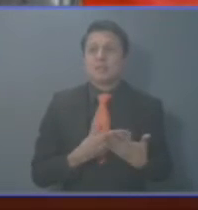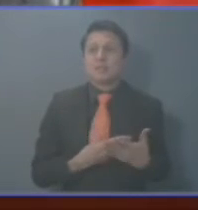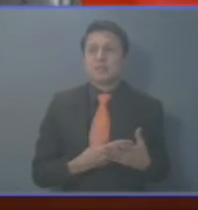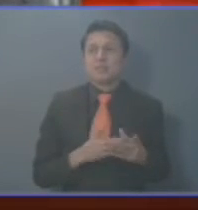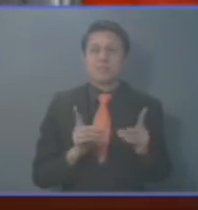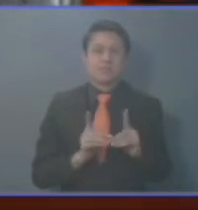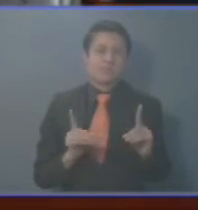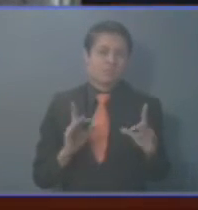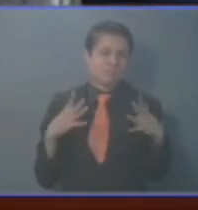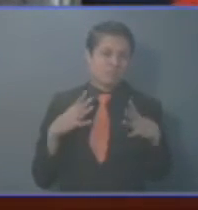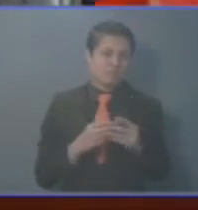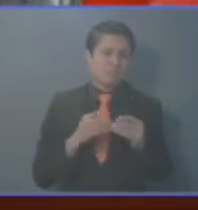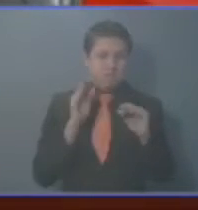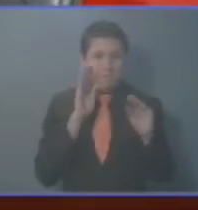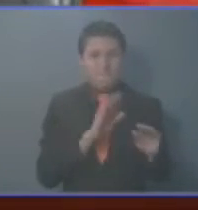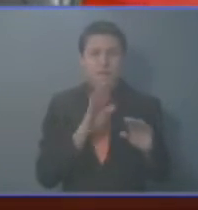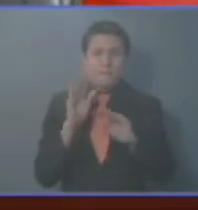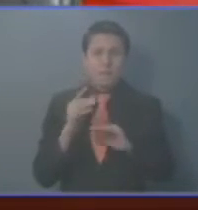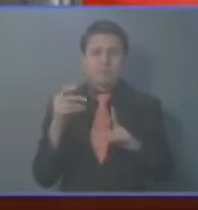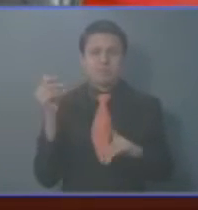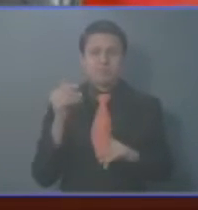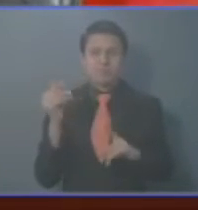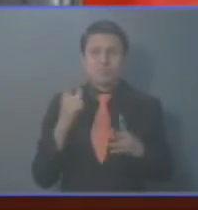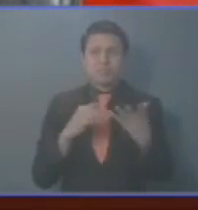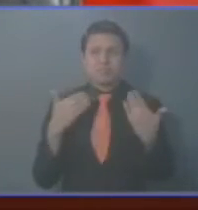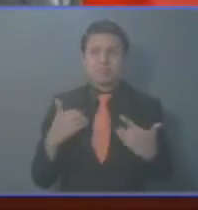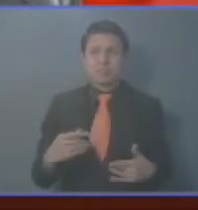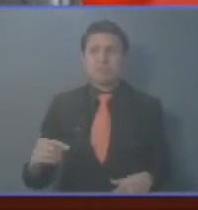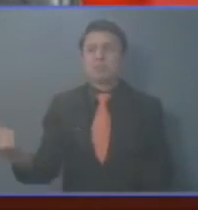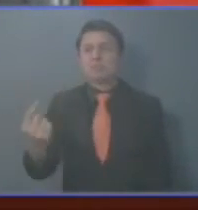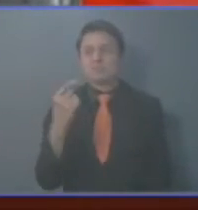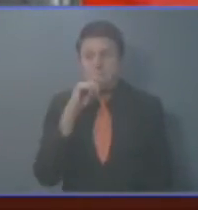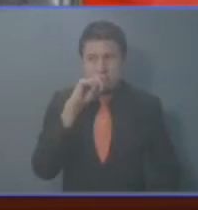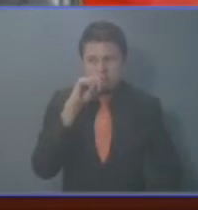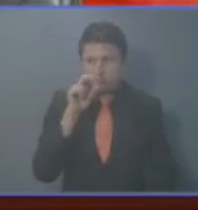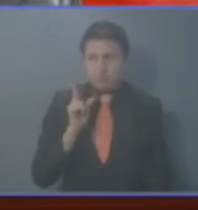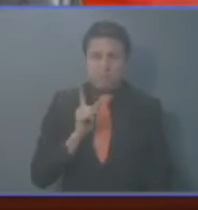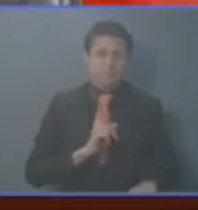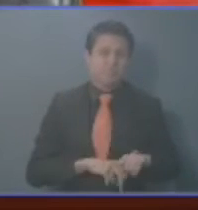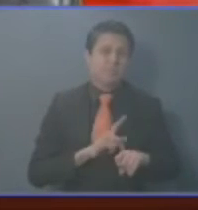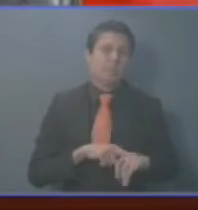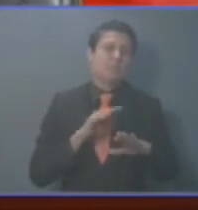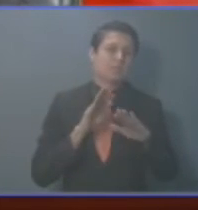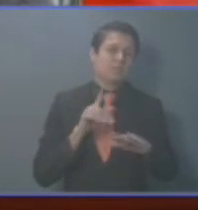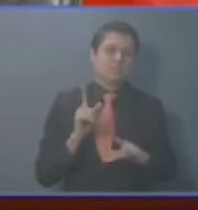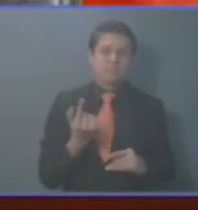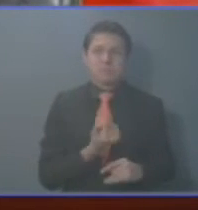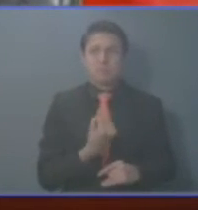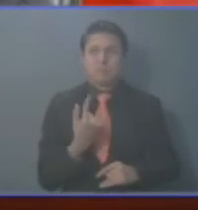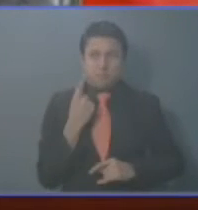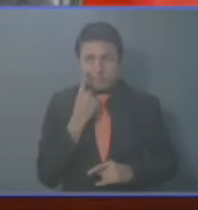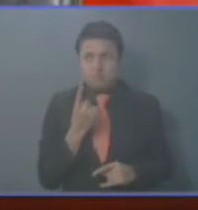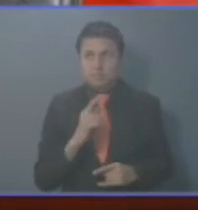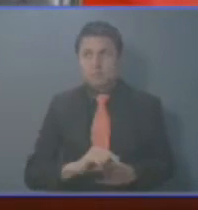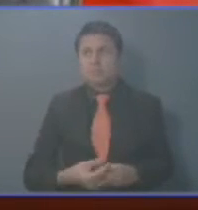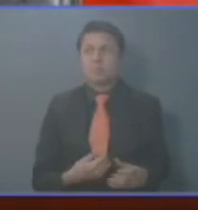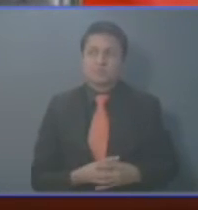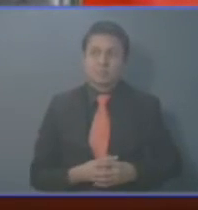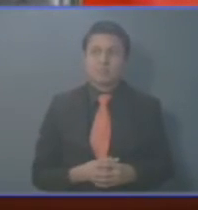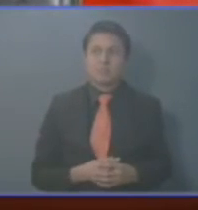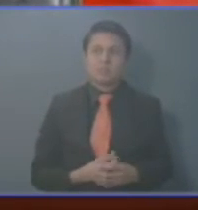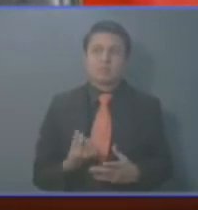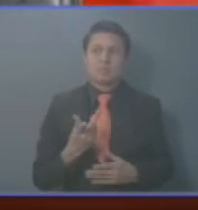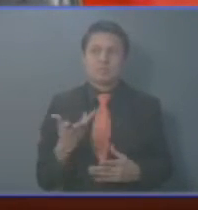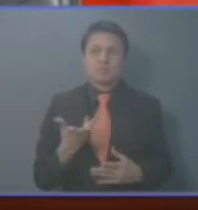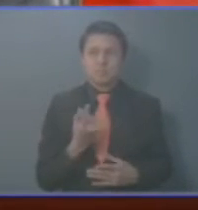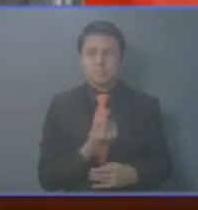distanciamiento social, respeto a la democracia y a los derechos individuales. Al mismo tiempo, gracias a su desarrollo, atienden digitalmente la